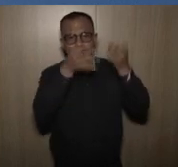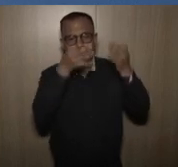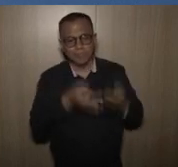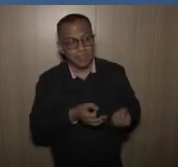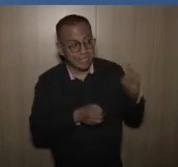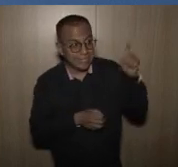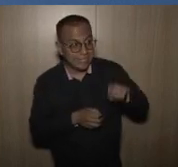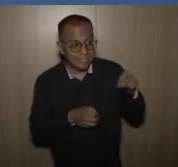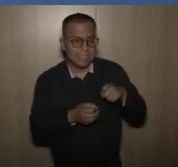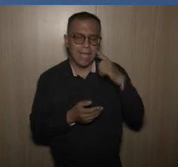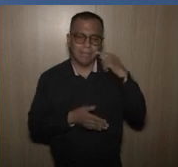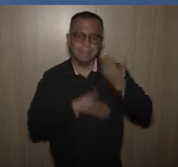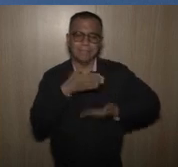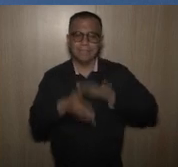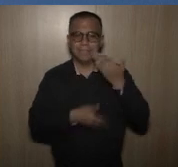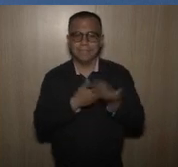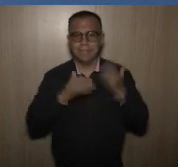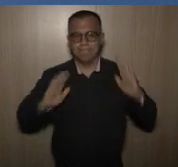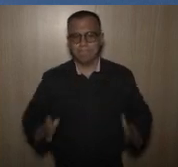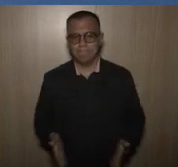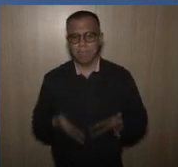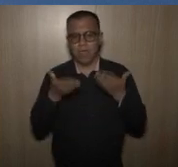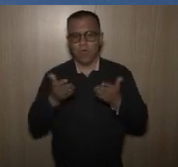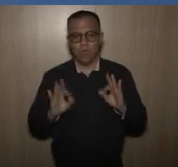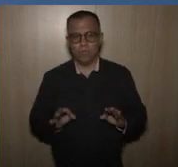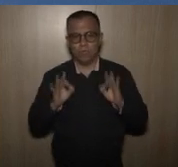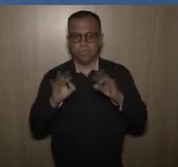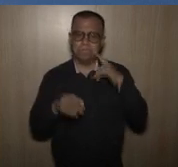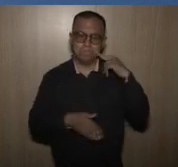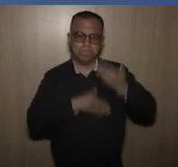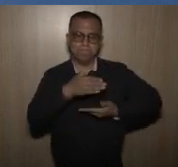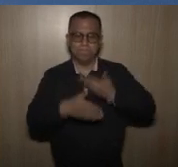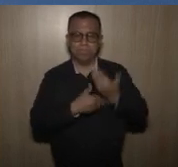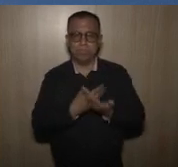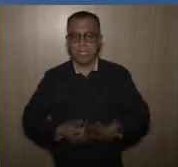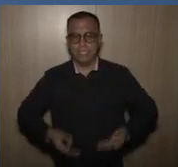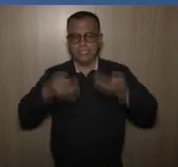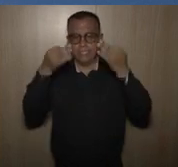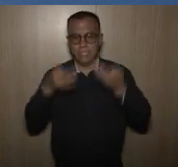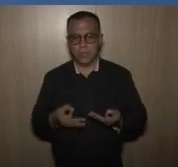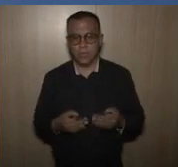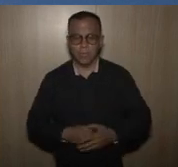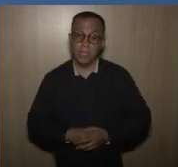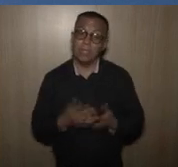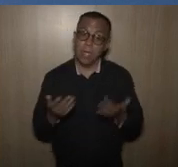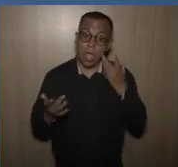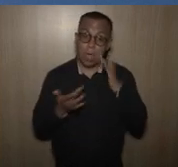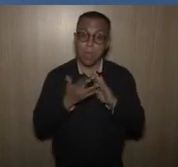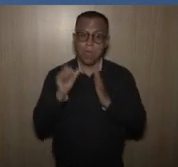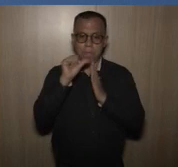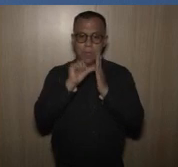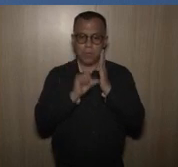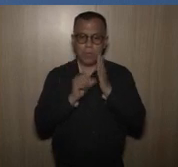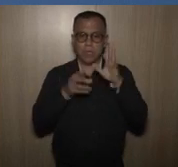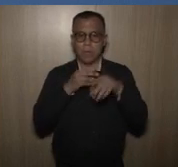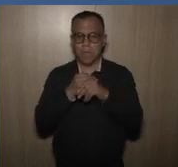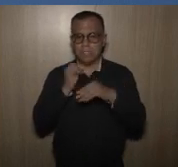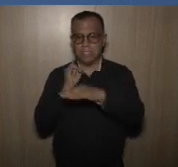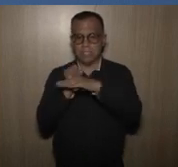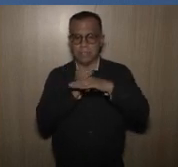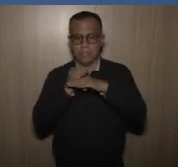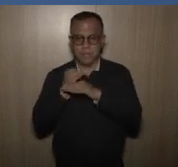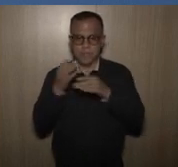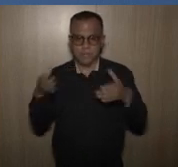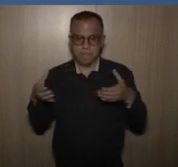necesaria para adelantar de mejor manera los trámites de aseguramiento, tanto de programas como institucionales. Es